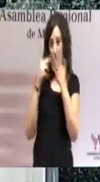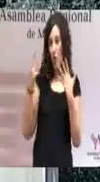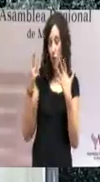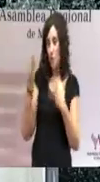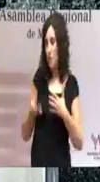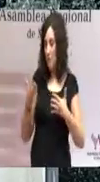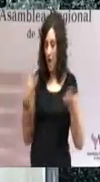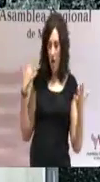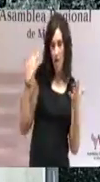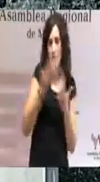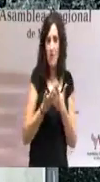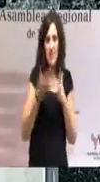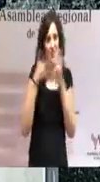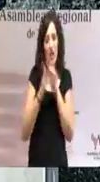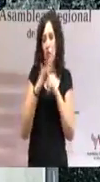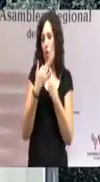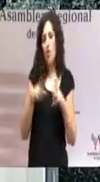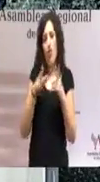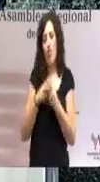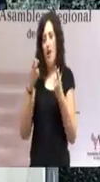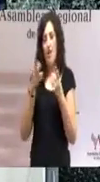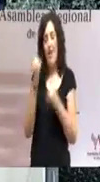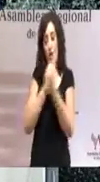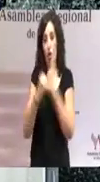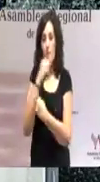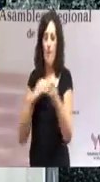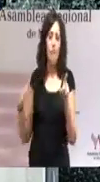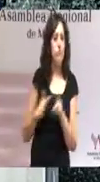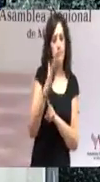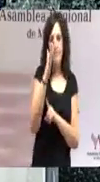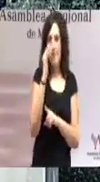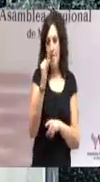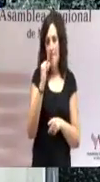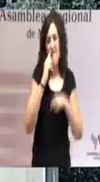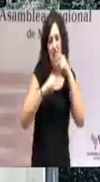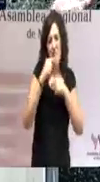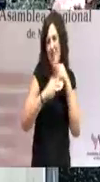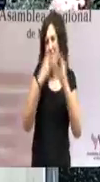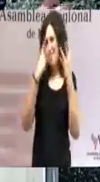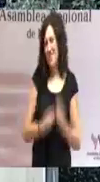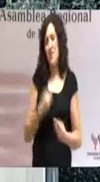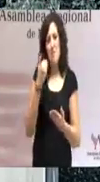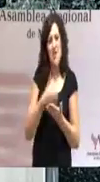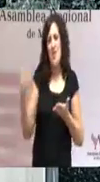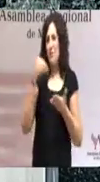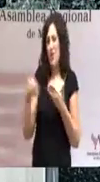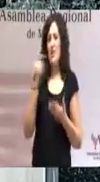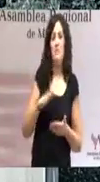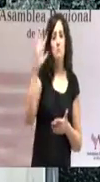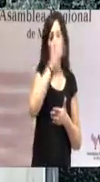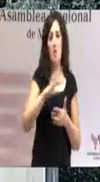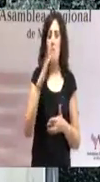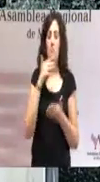fundamentalmente ha condicionado la situación social y económica de millones de familias en nuestro país. Eso es